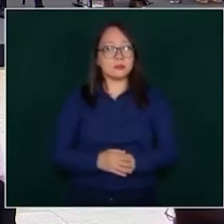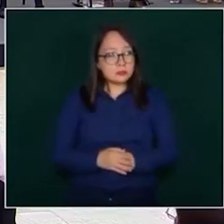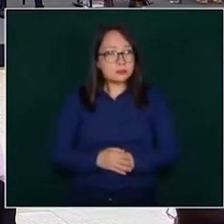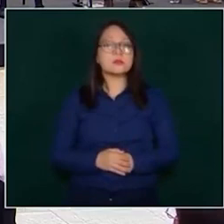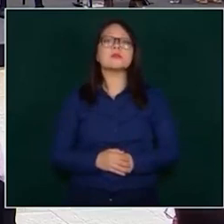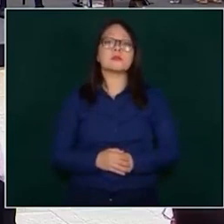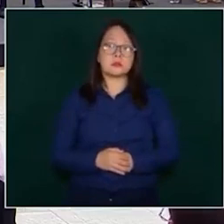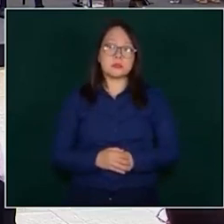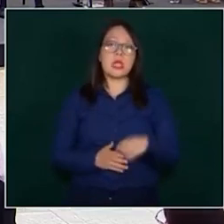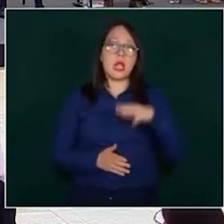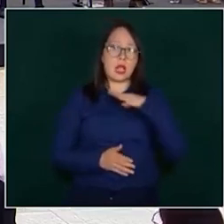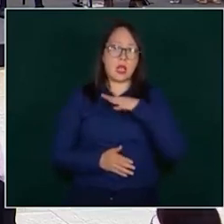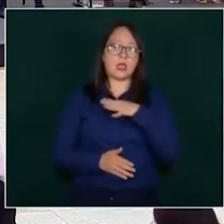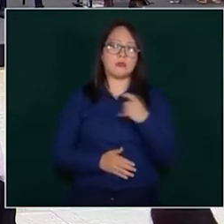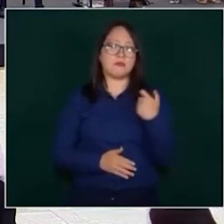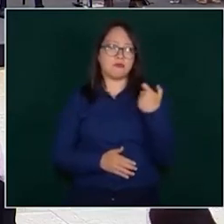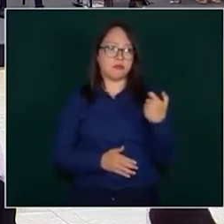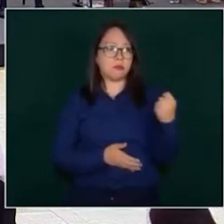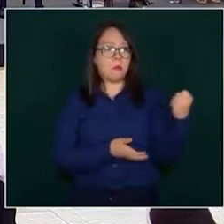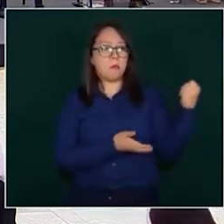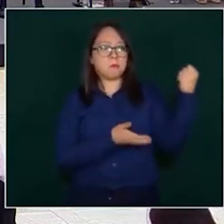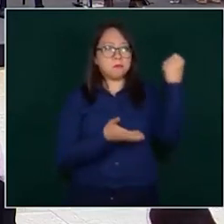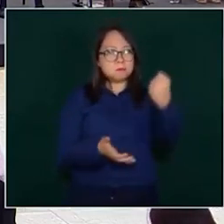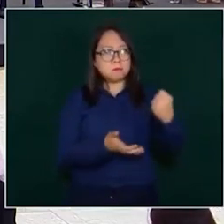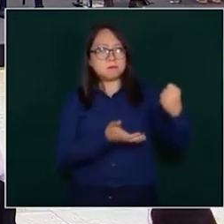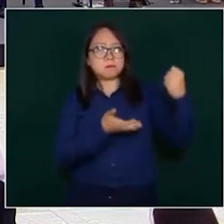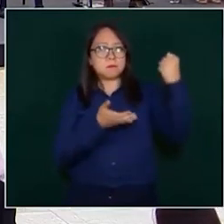Estamos invirtiendo